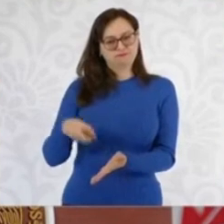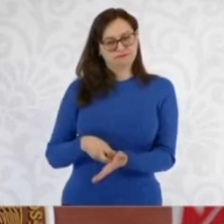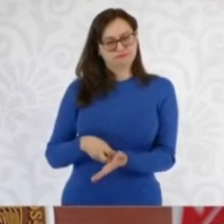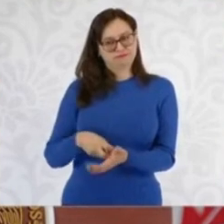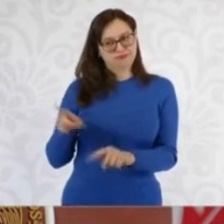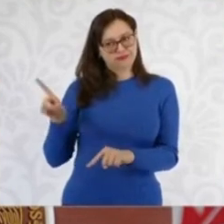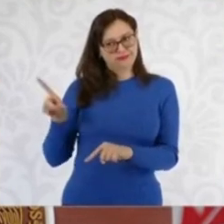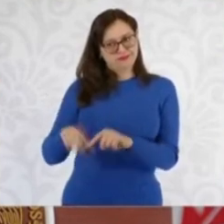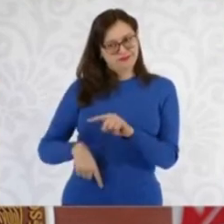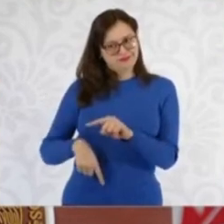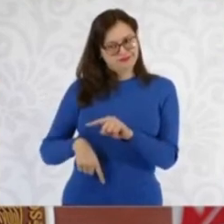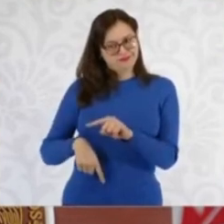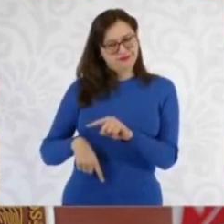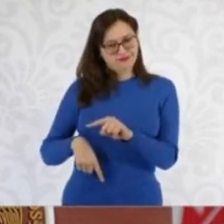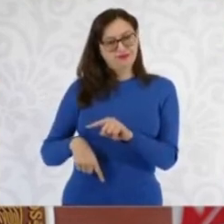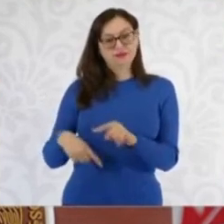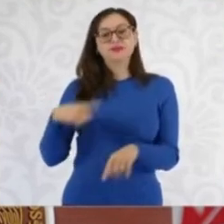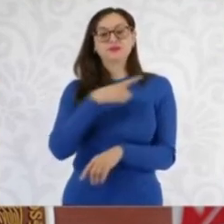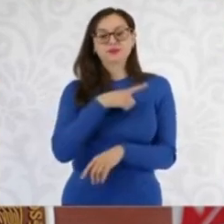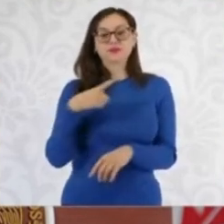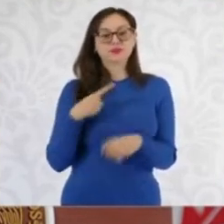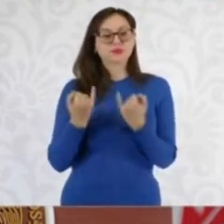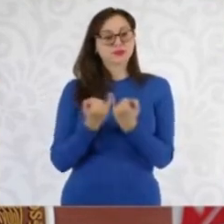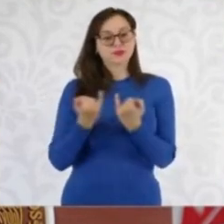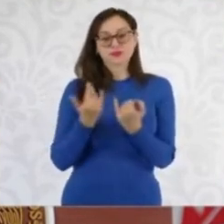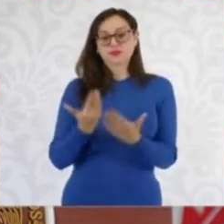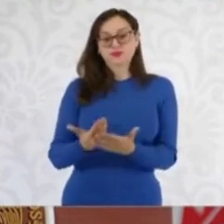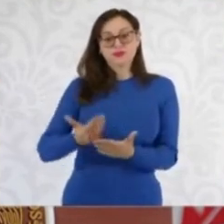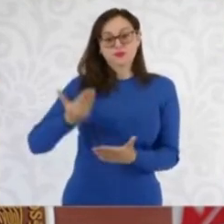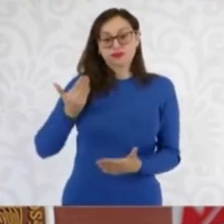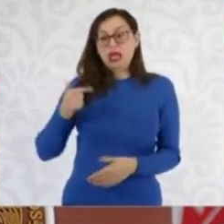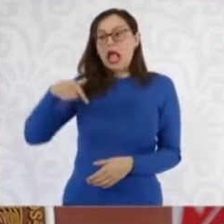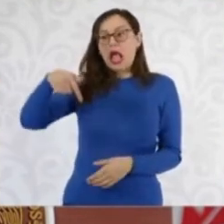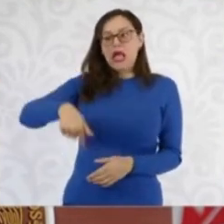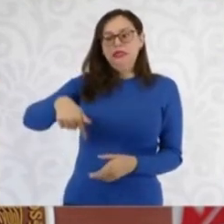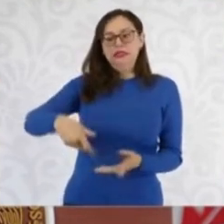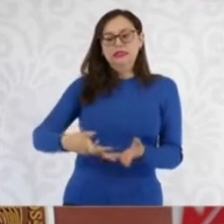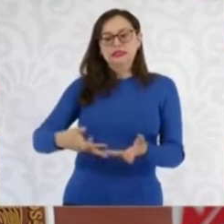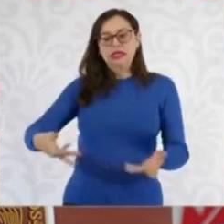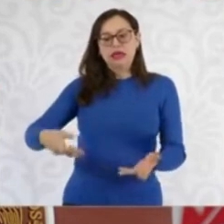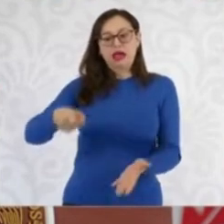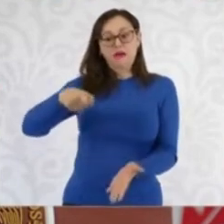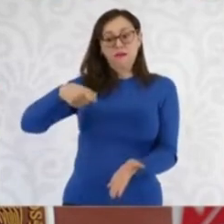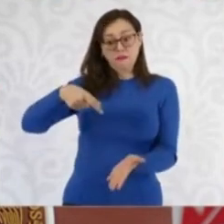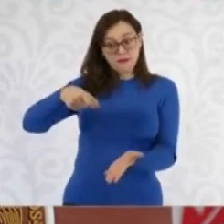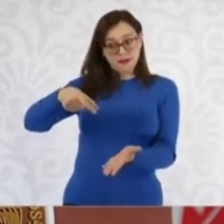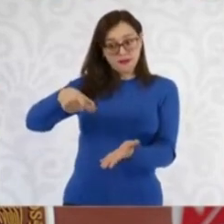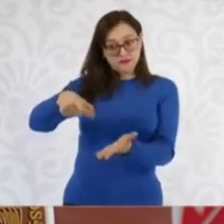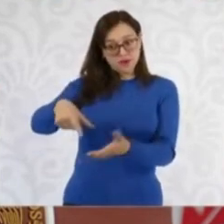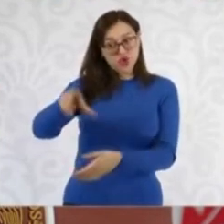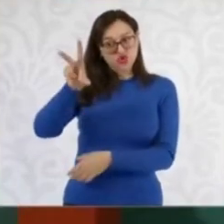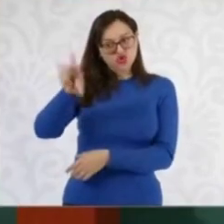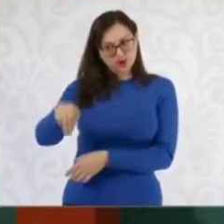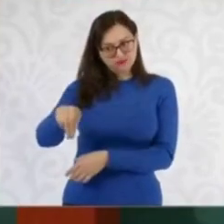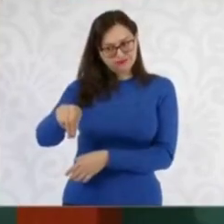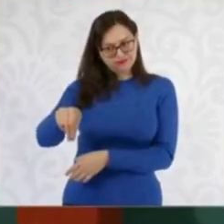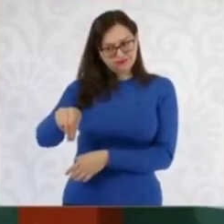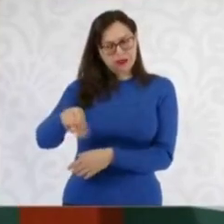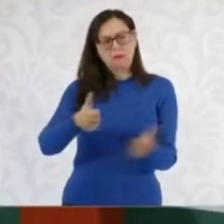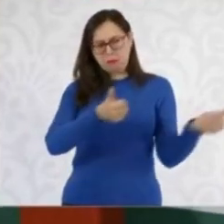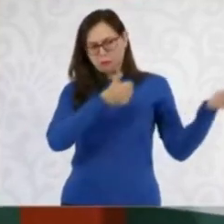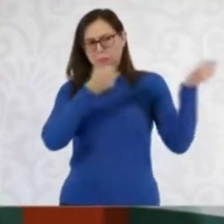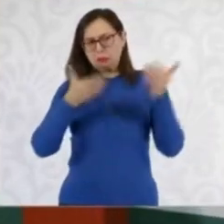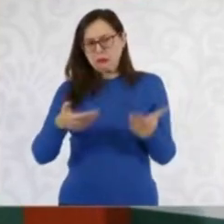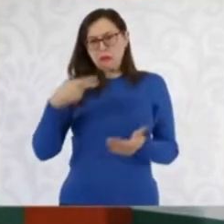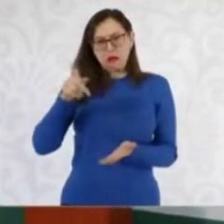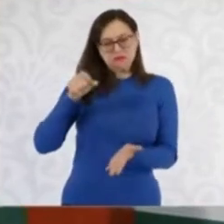la parte fundamental de la reforma, que es que no se siembre en México maíz transgénico. Entonces, por eso es que esta en particular no